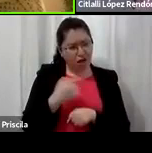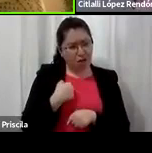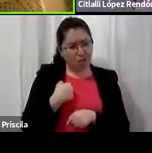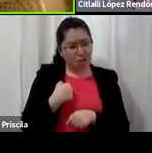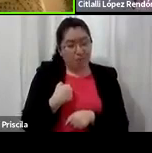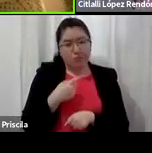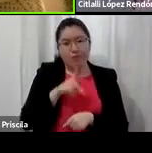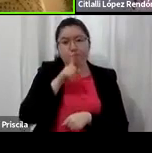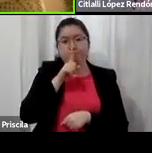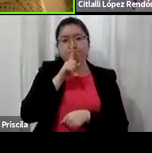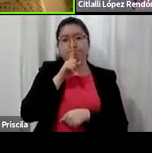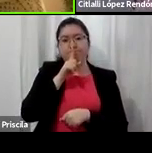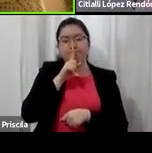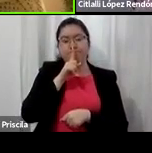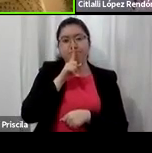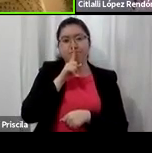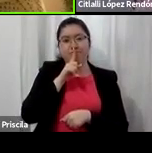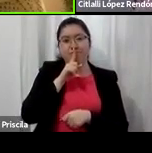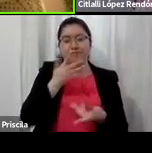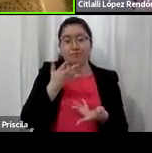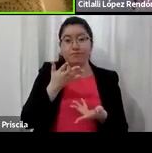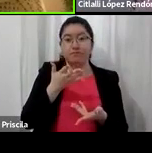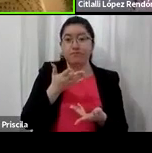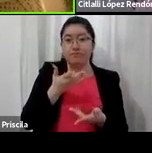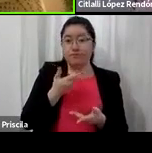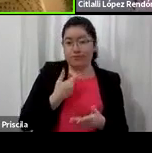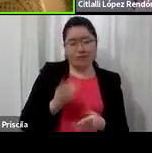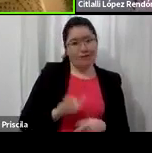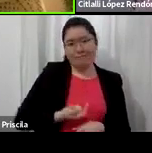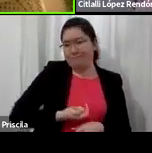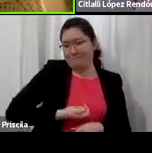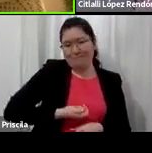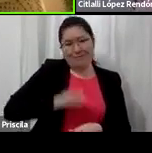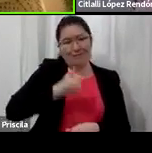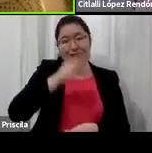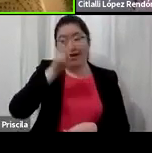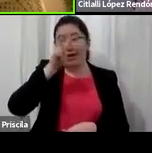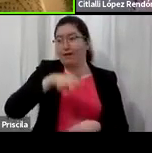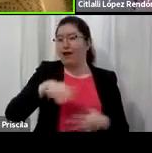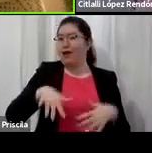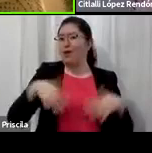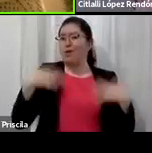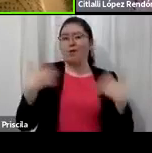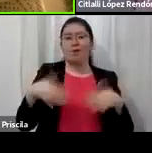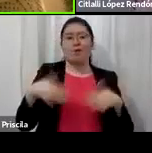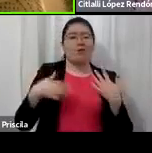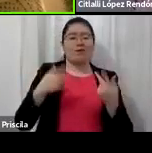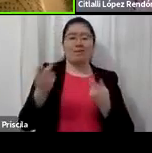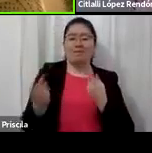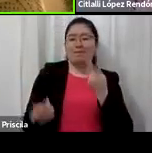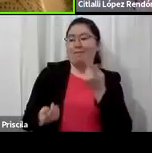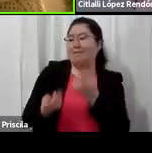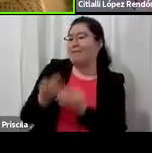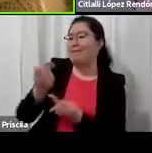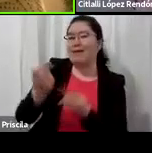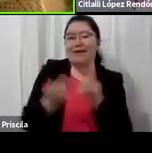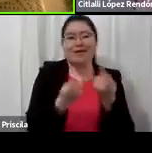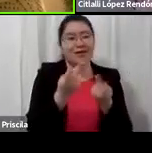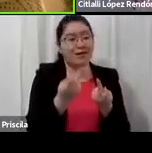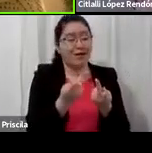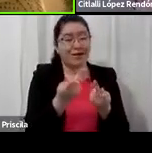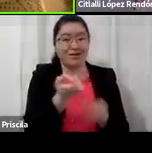también va más allá de generar primeras veces maravillosas, de decir, wow, hubo una consulta hermosa en tal escuela y fue el día